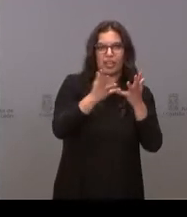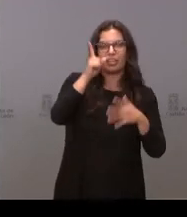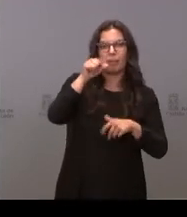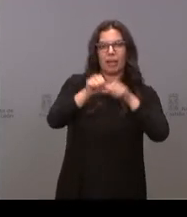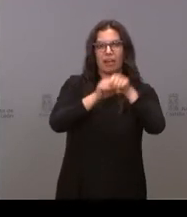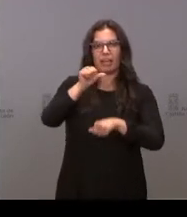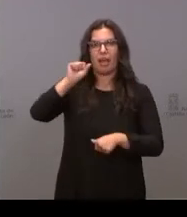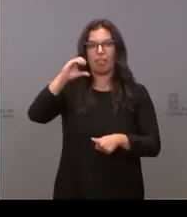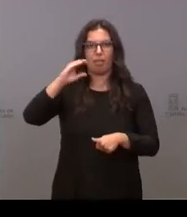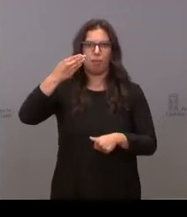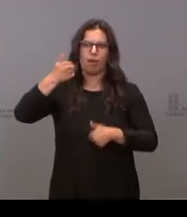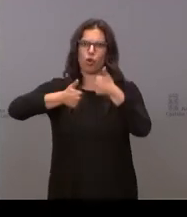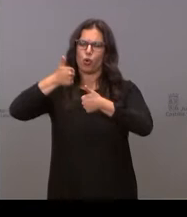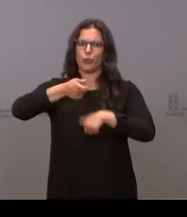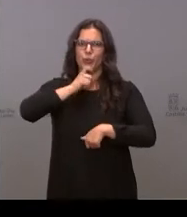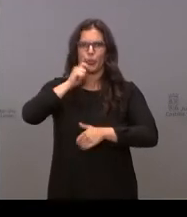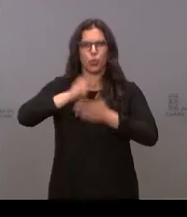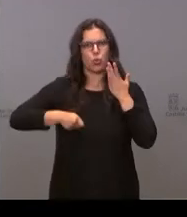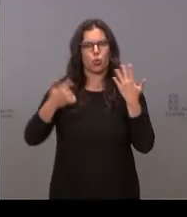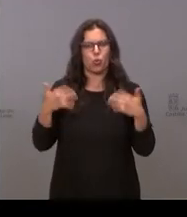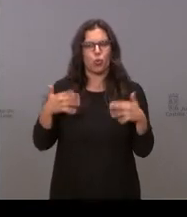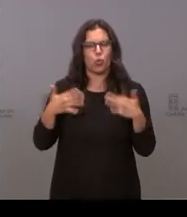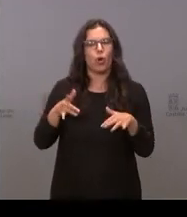tan competitiva y tan dura